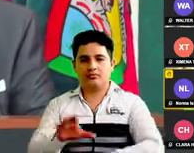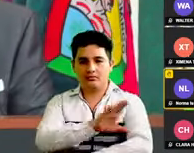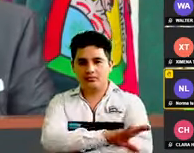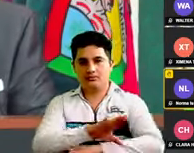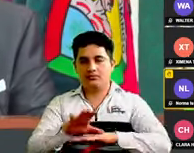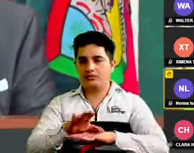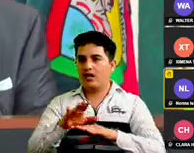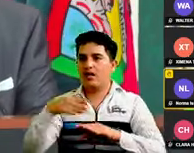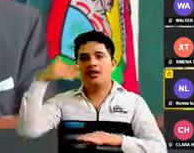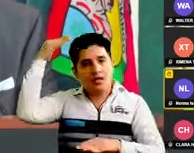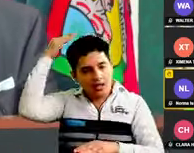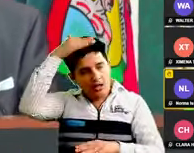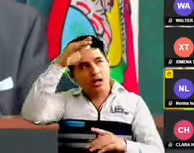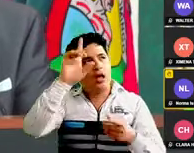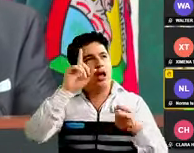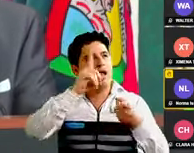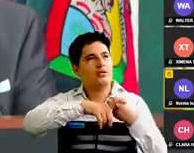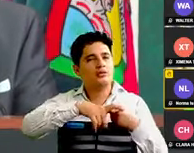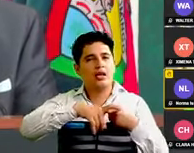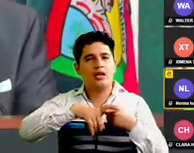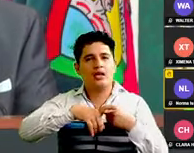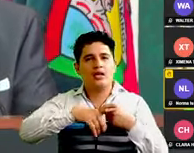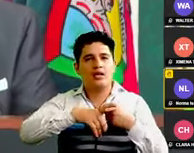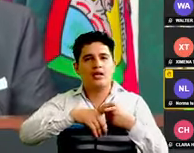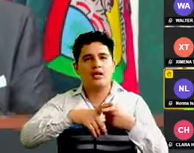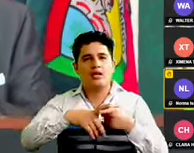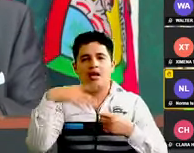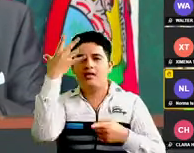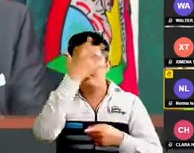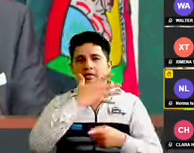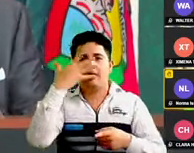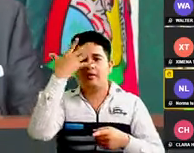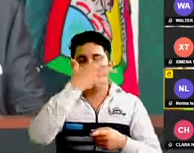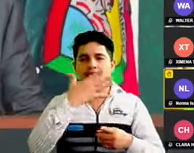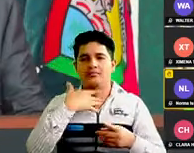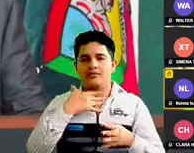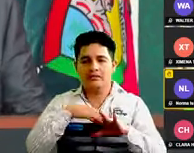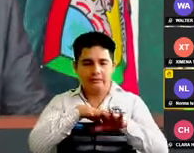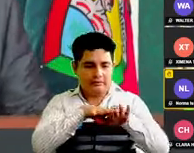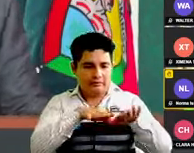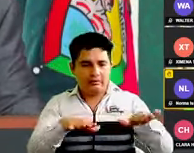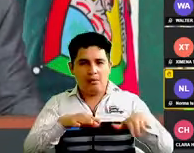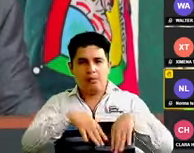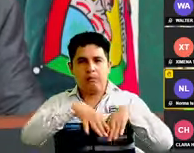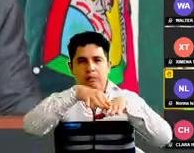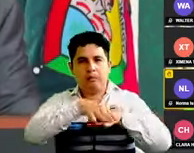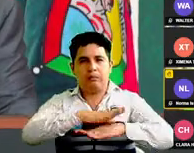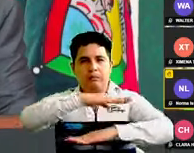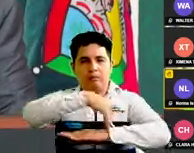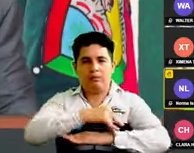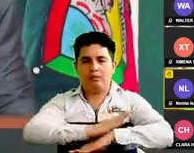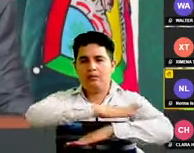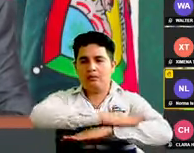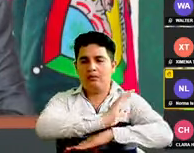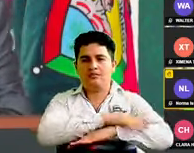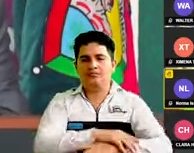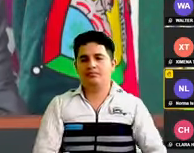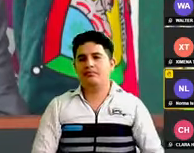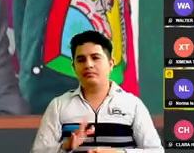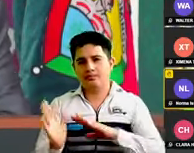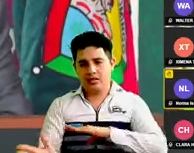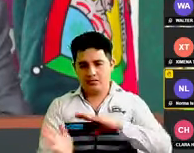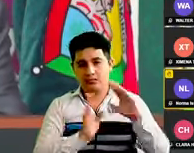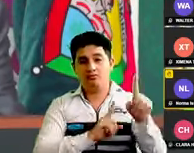Sáchila hasta la Esmeraldas, eso ya parecía un empedrado de segunda. Entonces, esas son algunas de las cosas